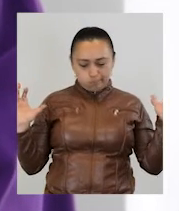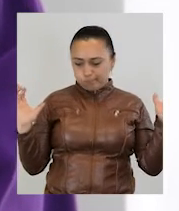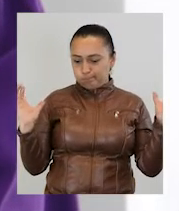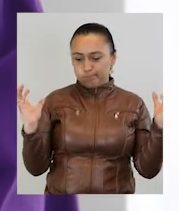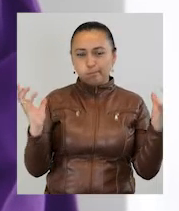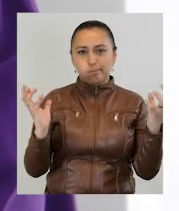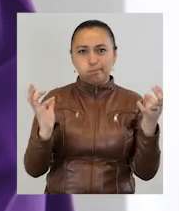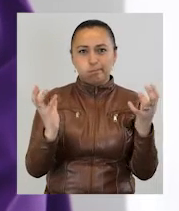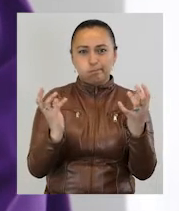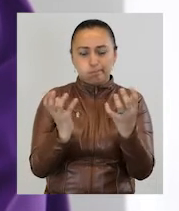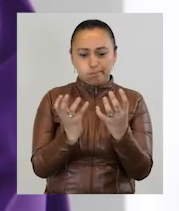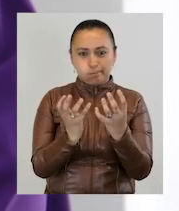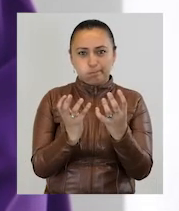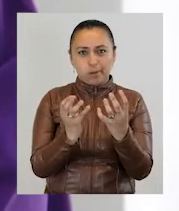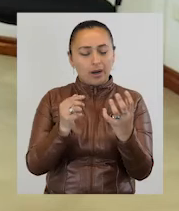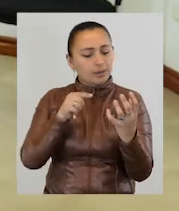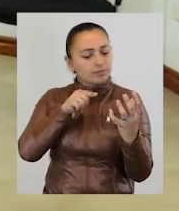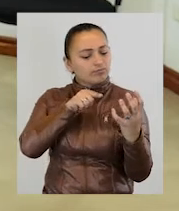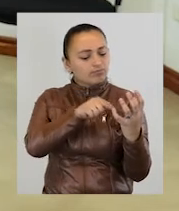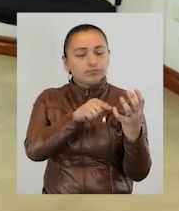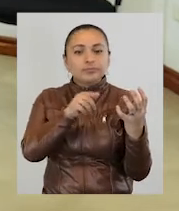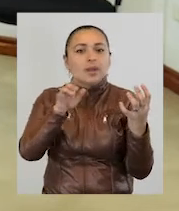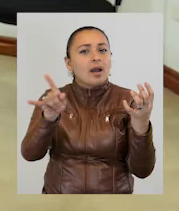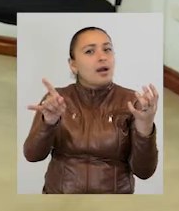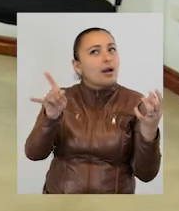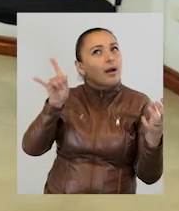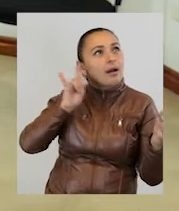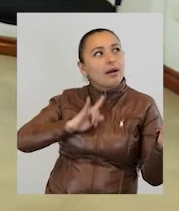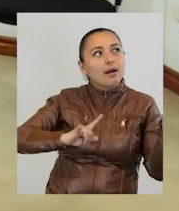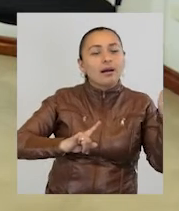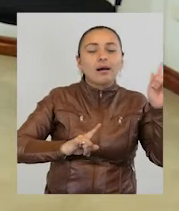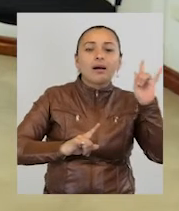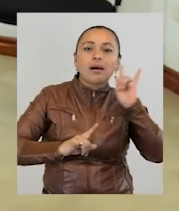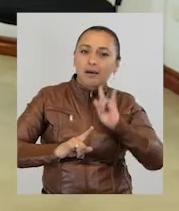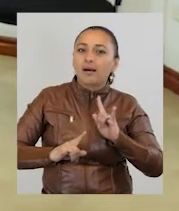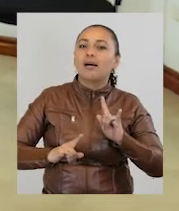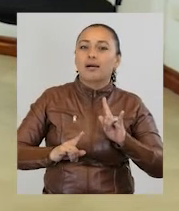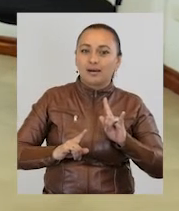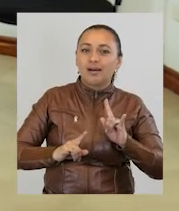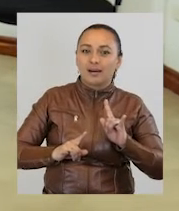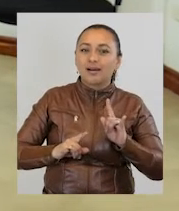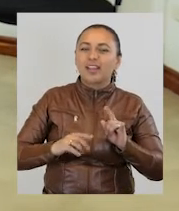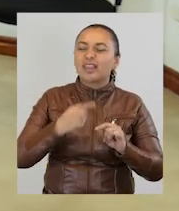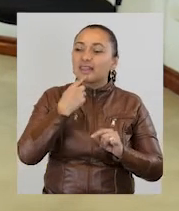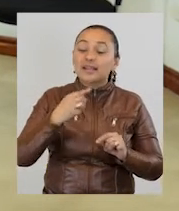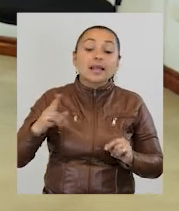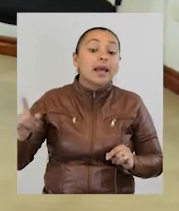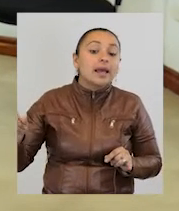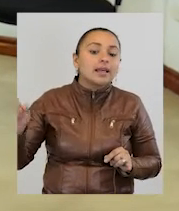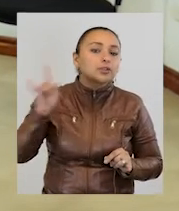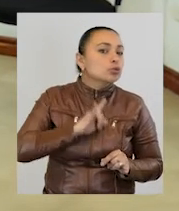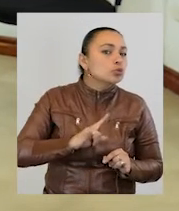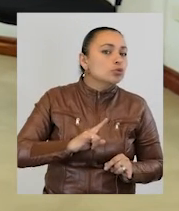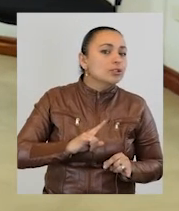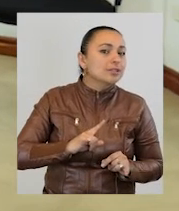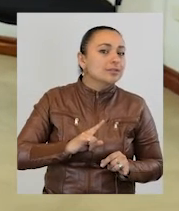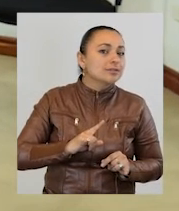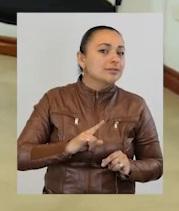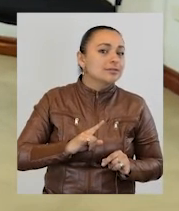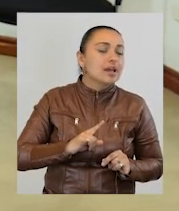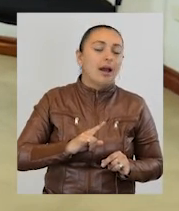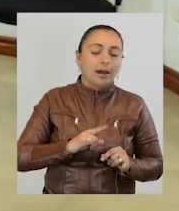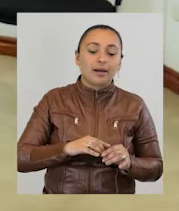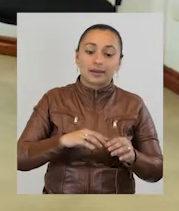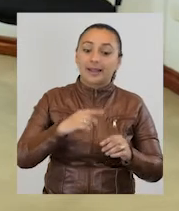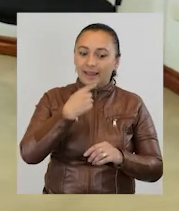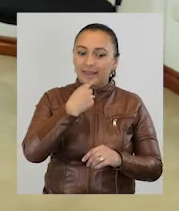Dios, simboliza en la nube que reciben un mandato de los discípulos. Escúchenlo.